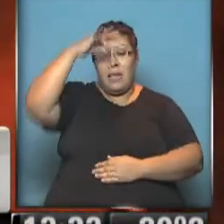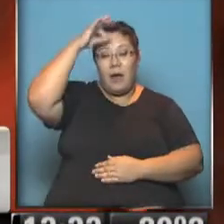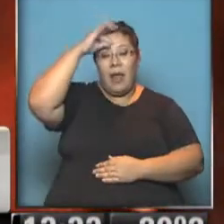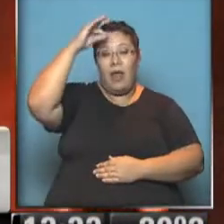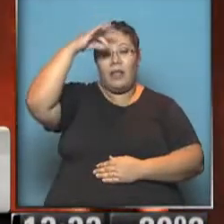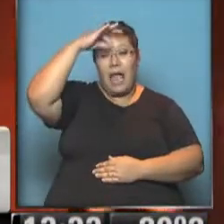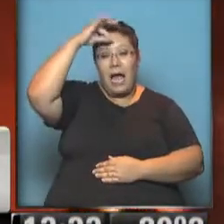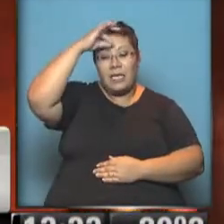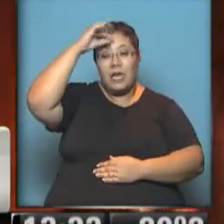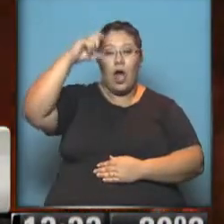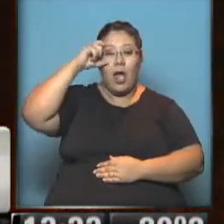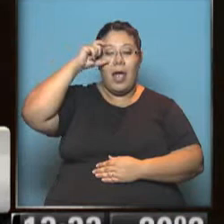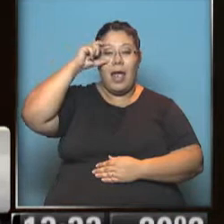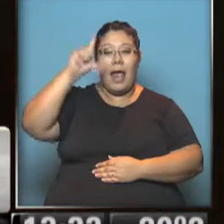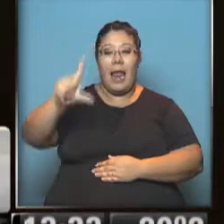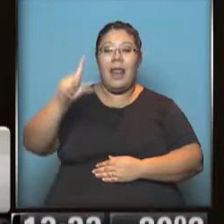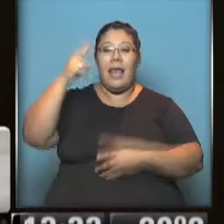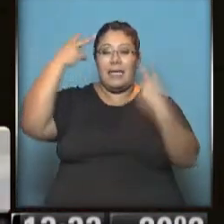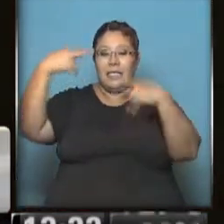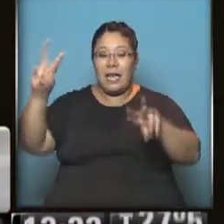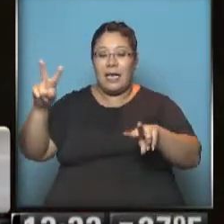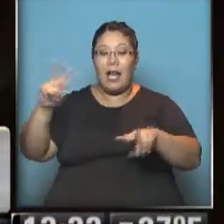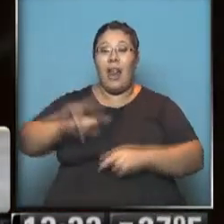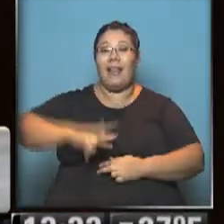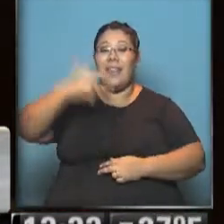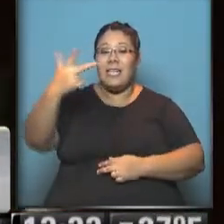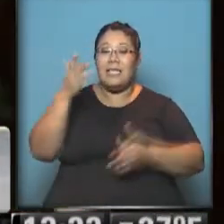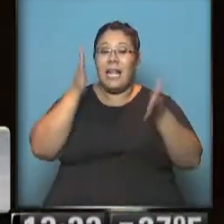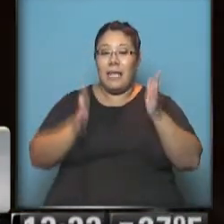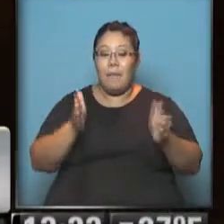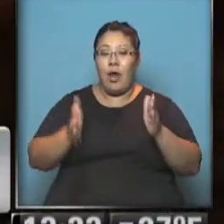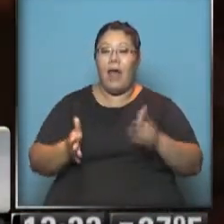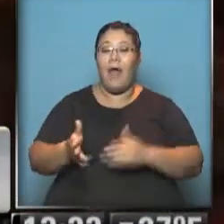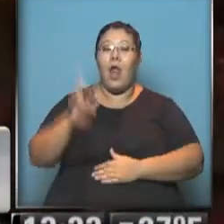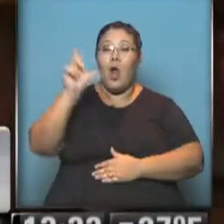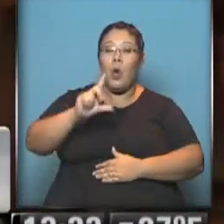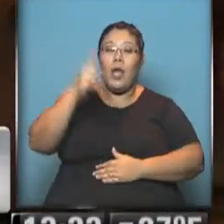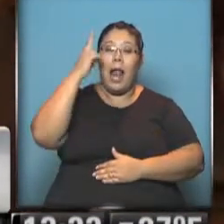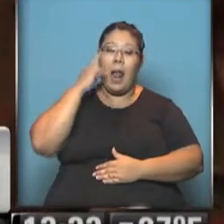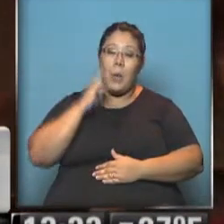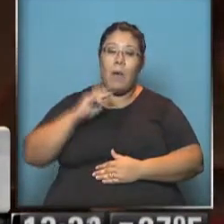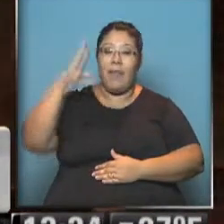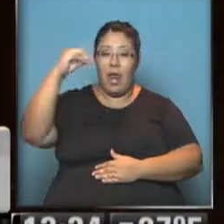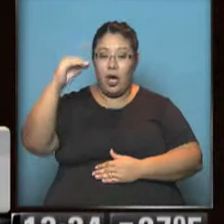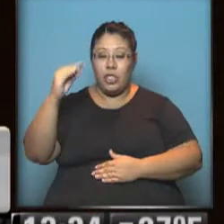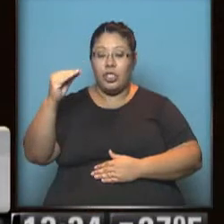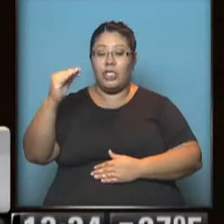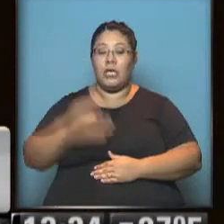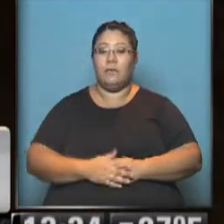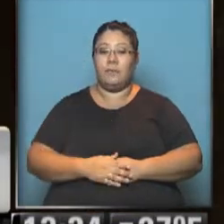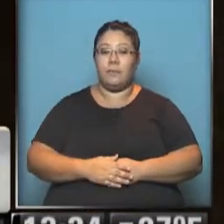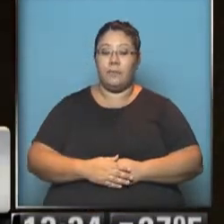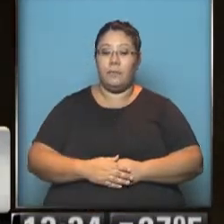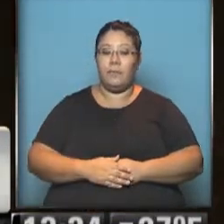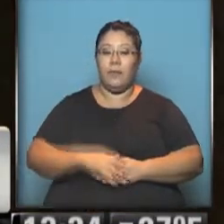teatro el extranjero tercera temporada los lunes a las ocho y media de la noche una obra dirigida por juan parodi obra de